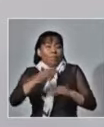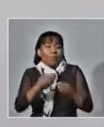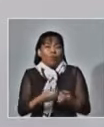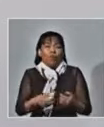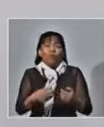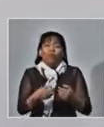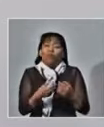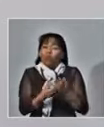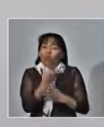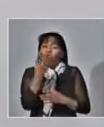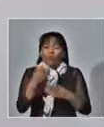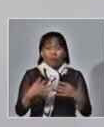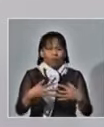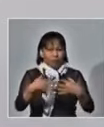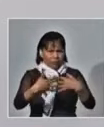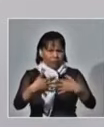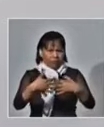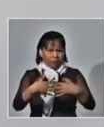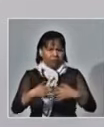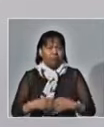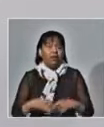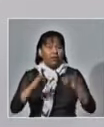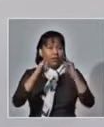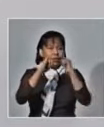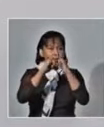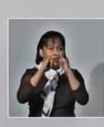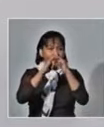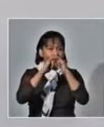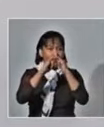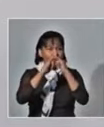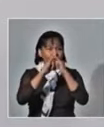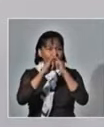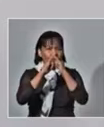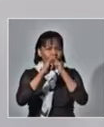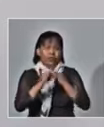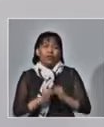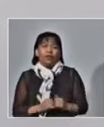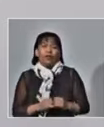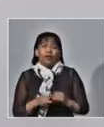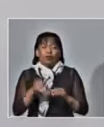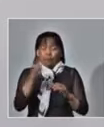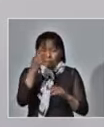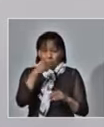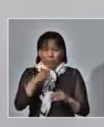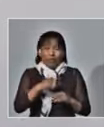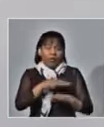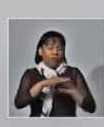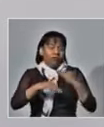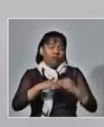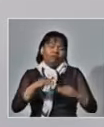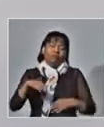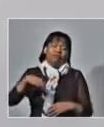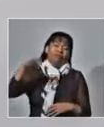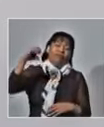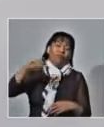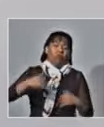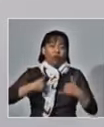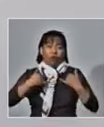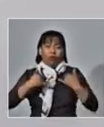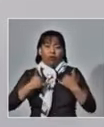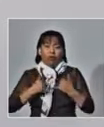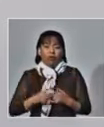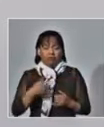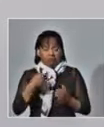el Instituto del Emprendedor con más capacitación, pero empleo para todas las edades. Los jóvenes tendrán prioridad en su primer